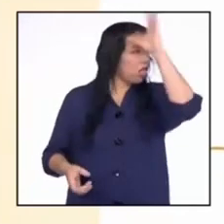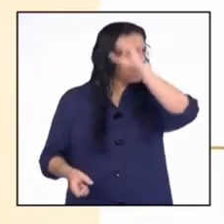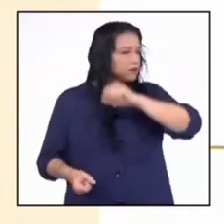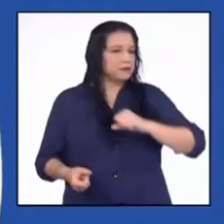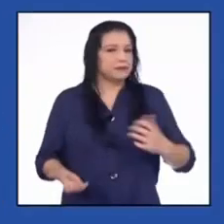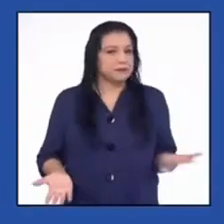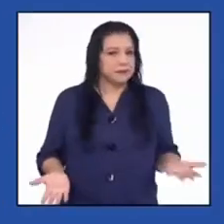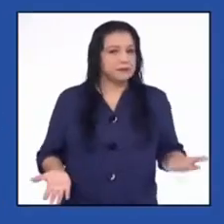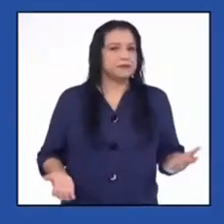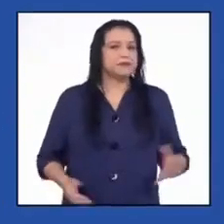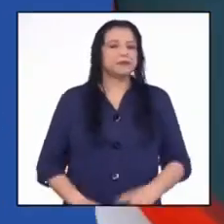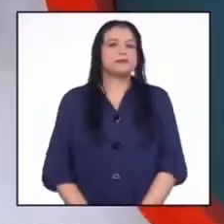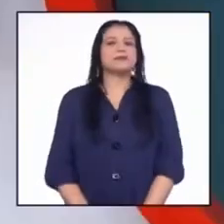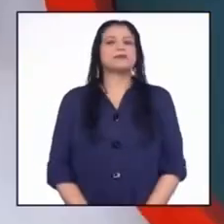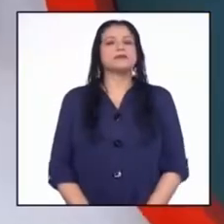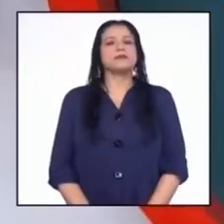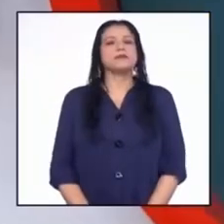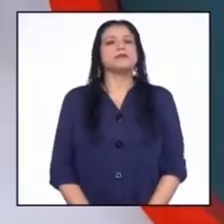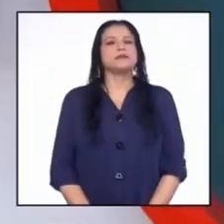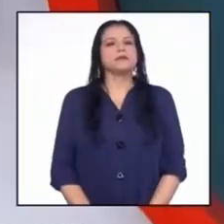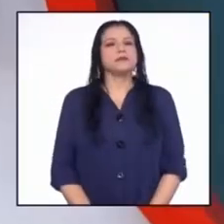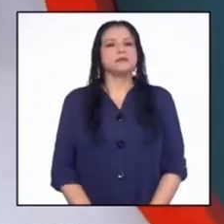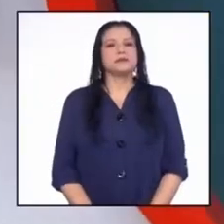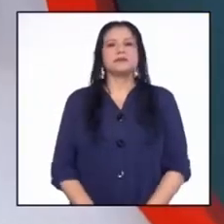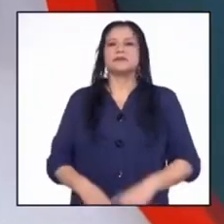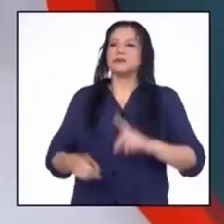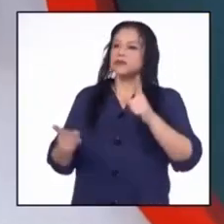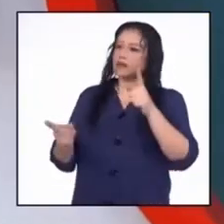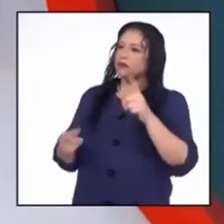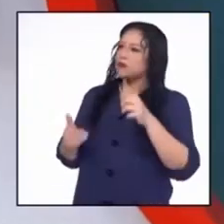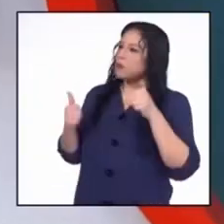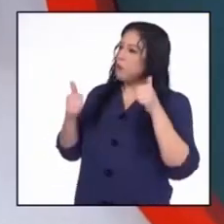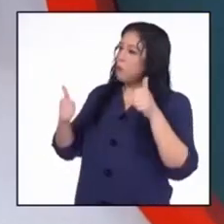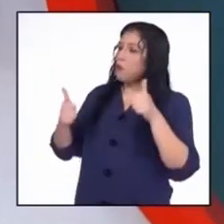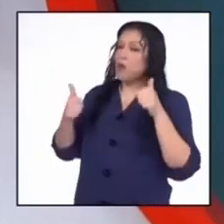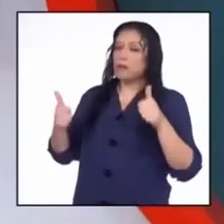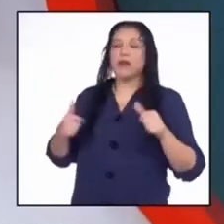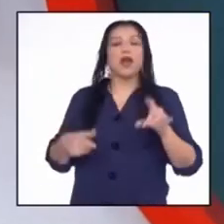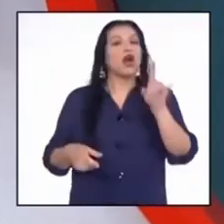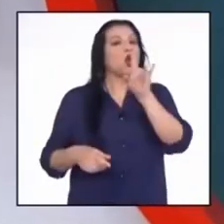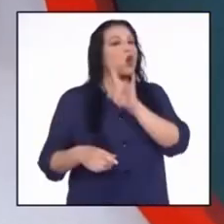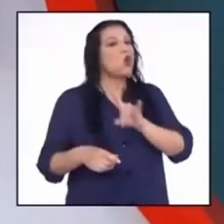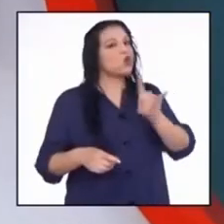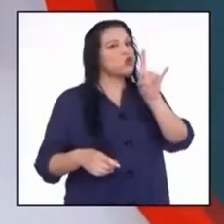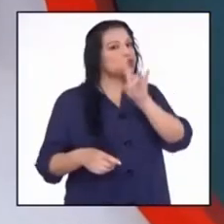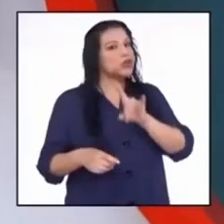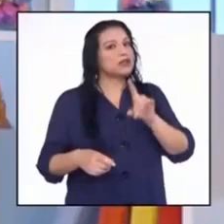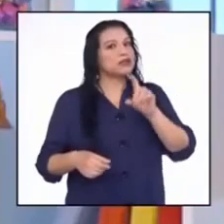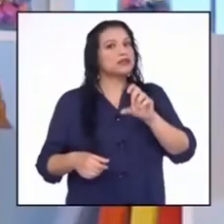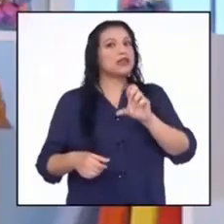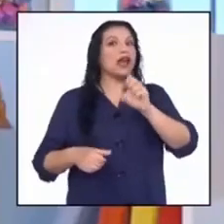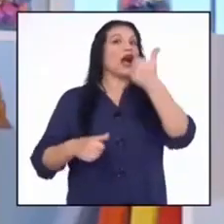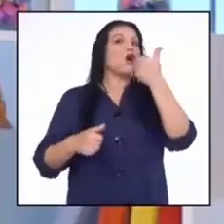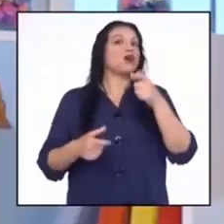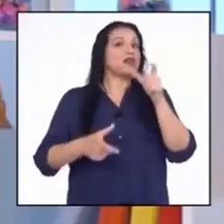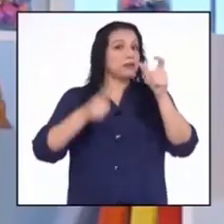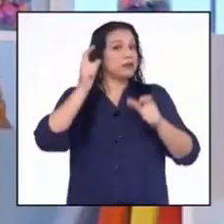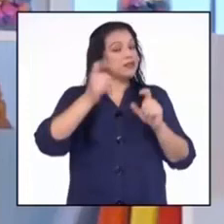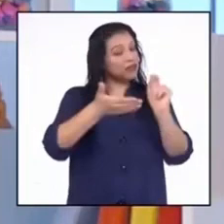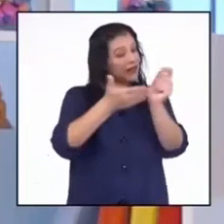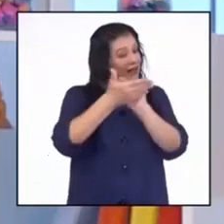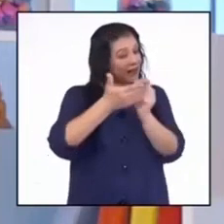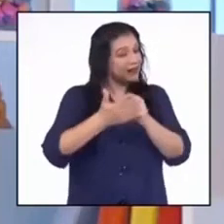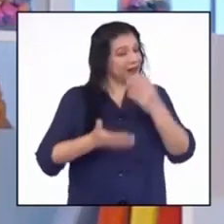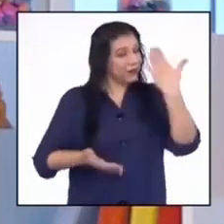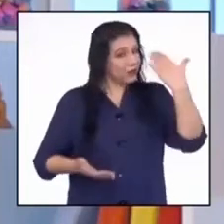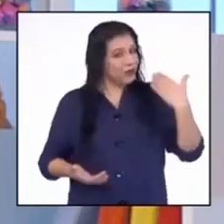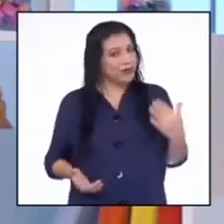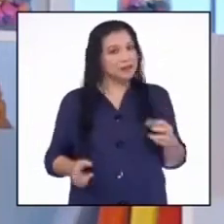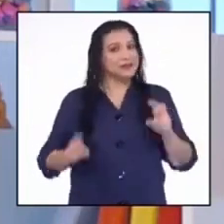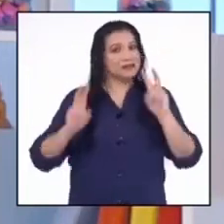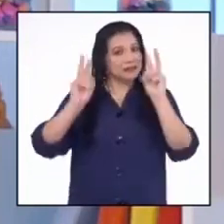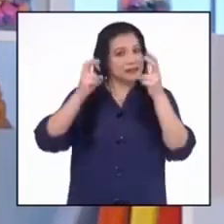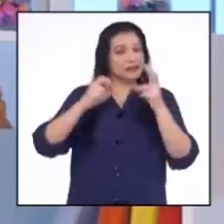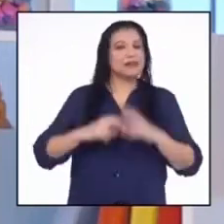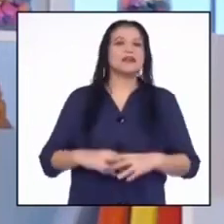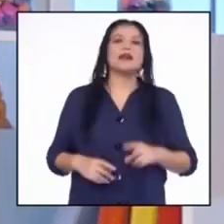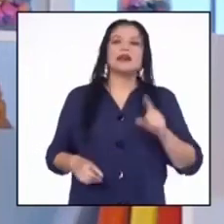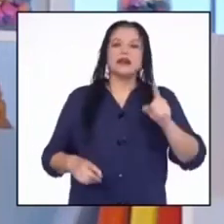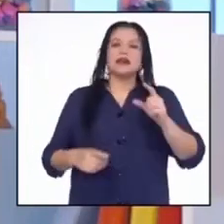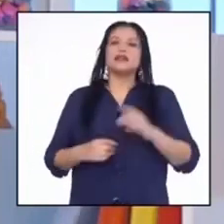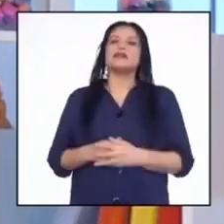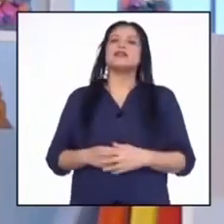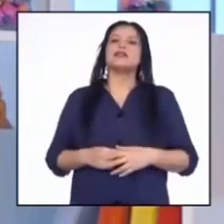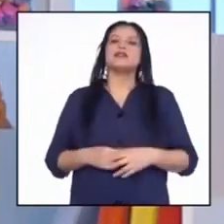invisibles. Stephanie, ¡qué genial! ¿Usaste un autor más? Sí, así es. Usé